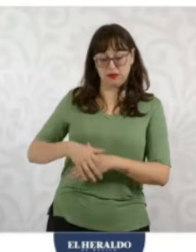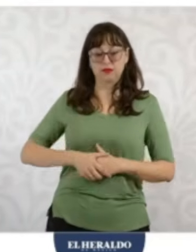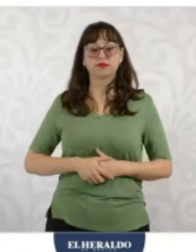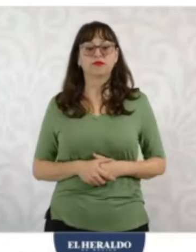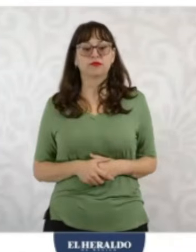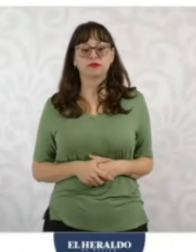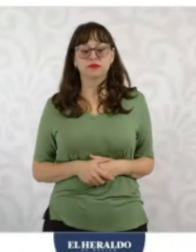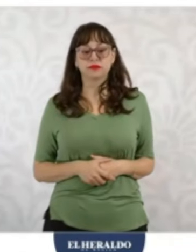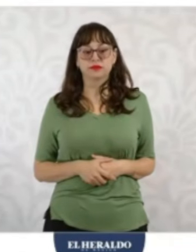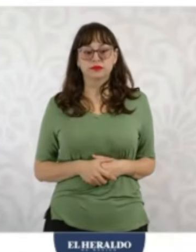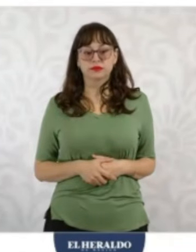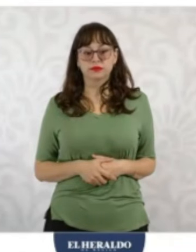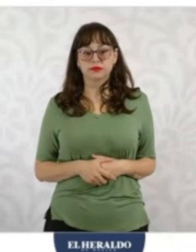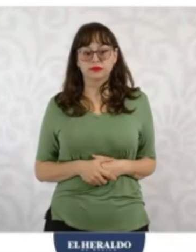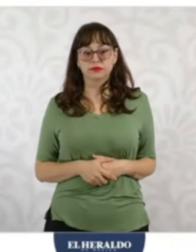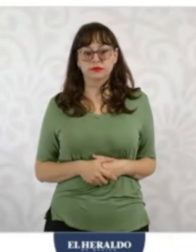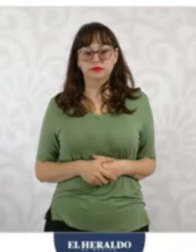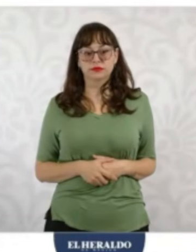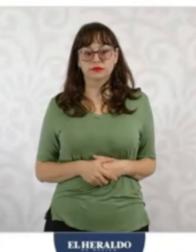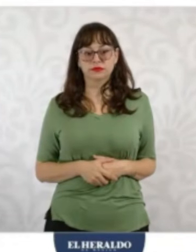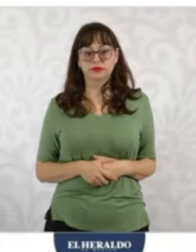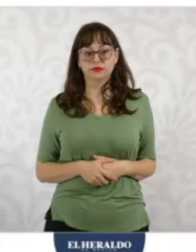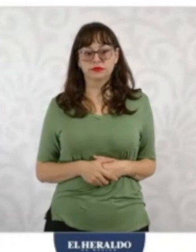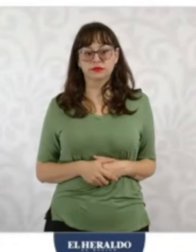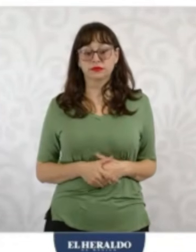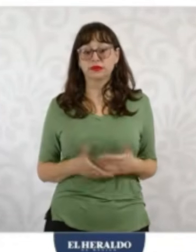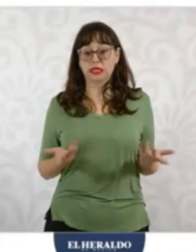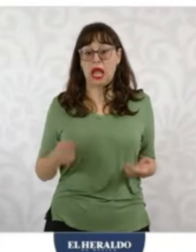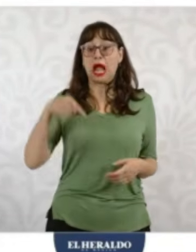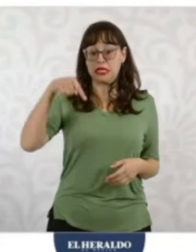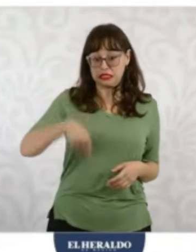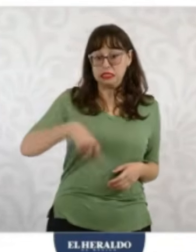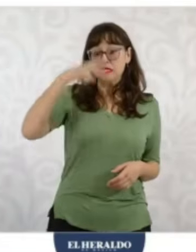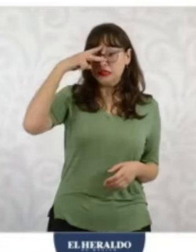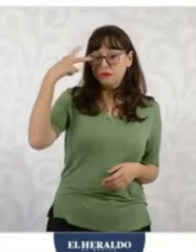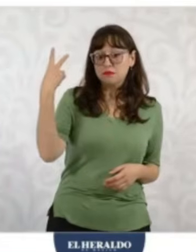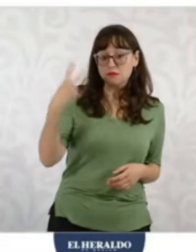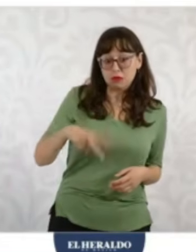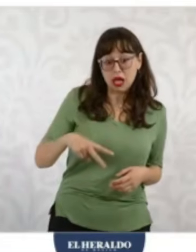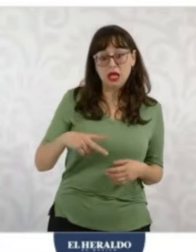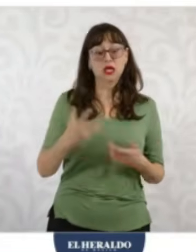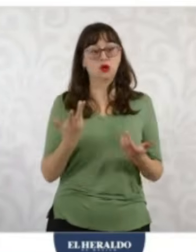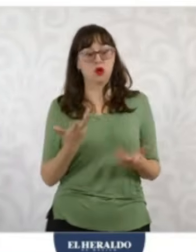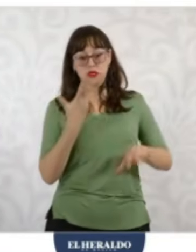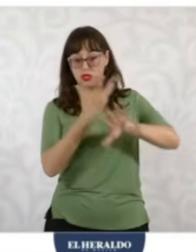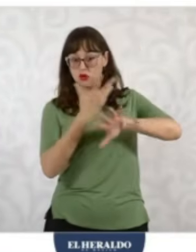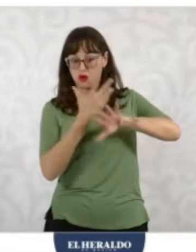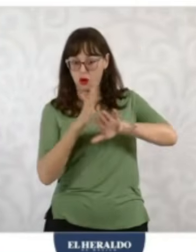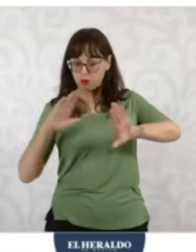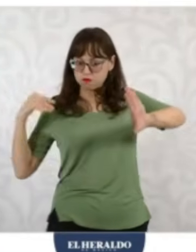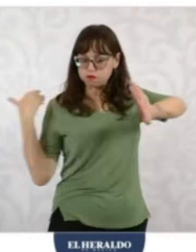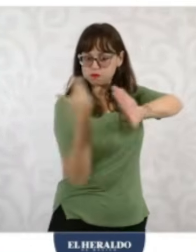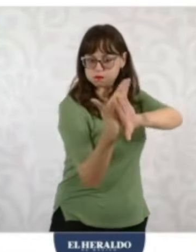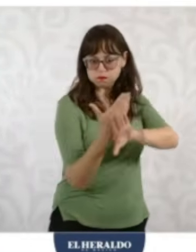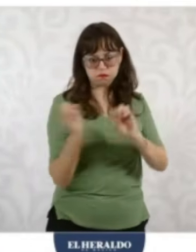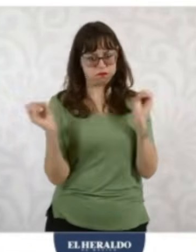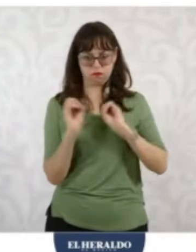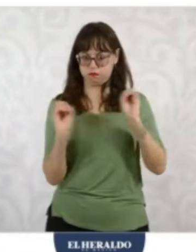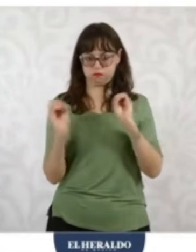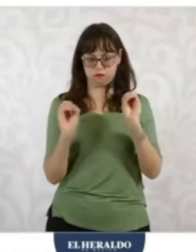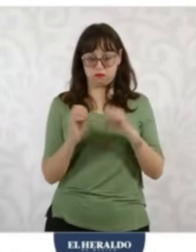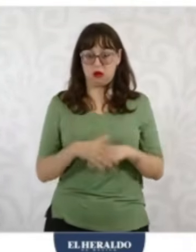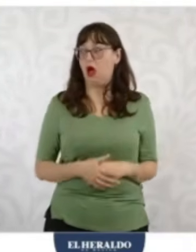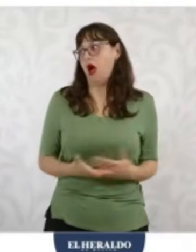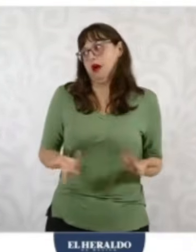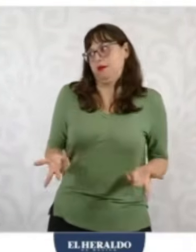Ahora, nadie desea en México pues un conflicto con Estados Unidos, nadie. Pues no